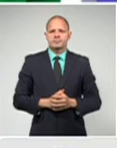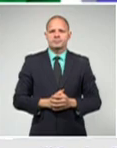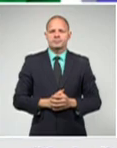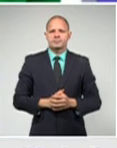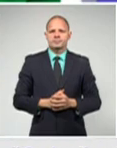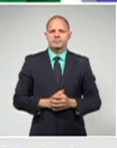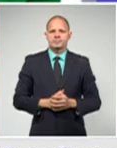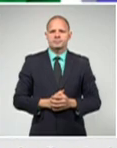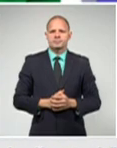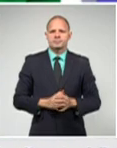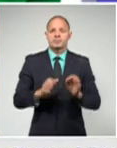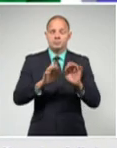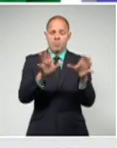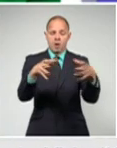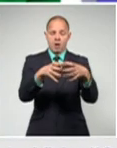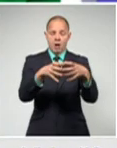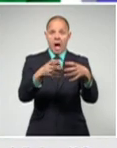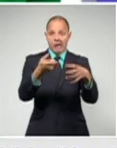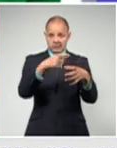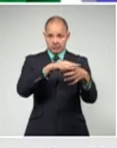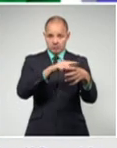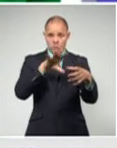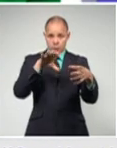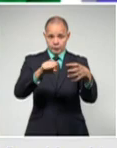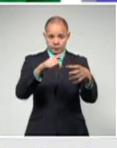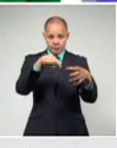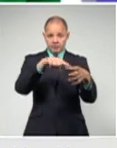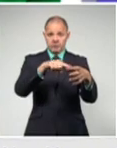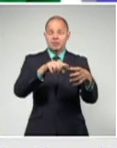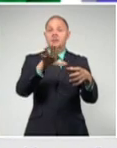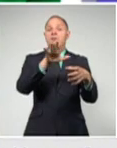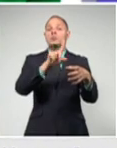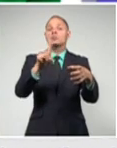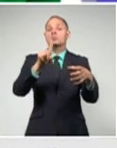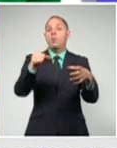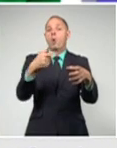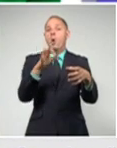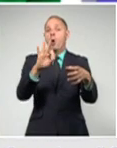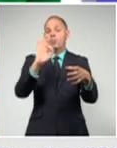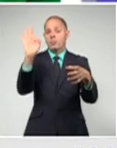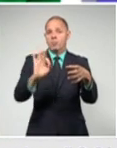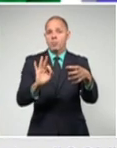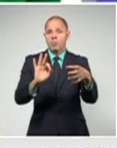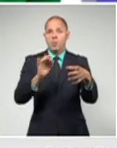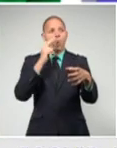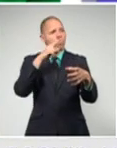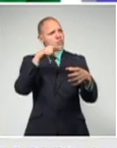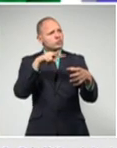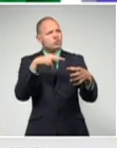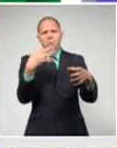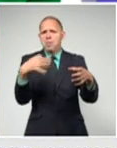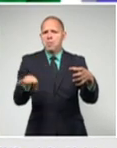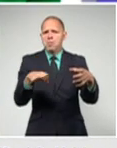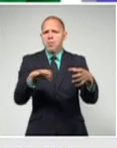51,8% de todos los diagnosticados ayer totalmente asintomáticos. En el acumulado es el mismo por ciento,